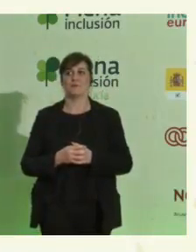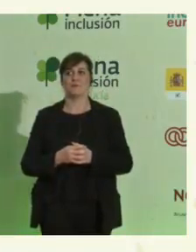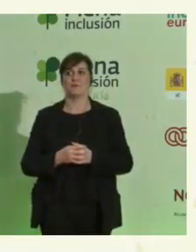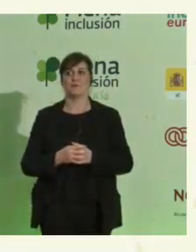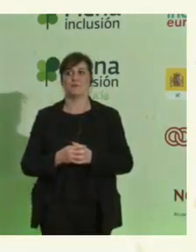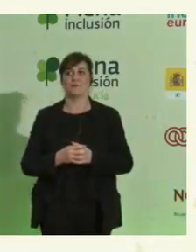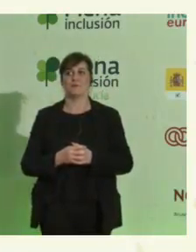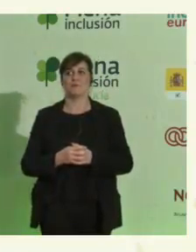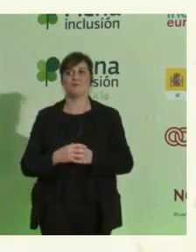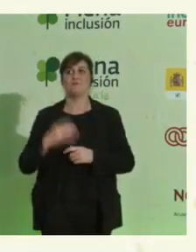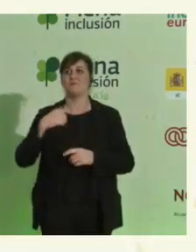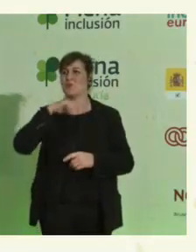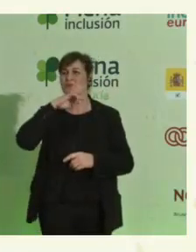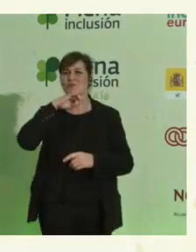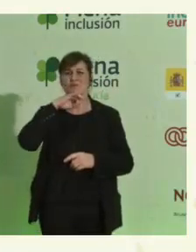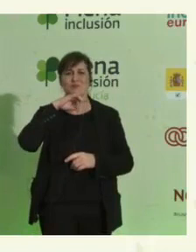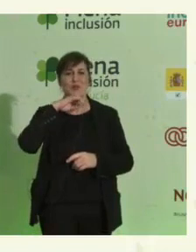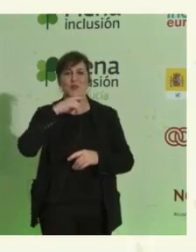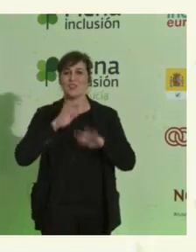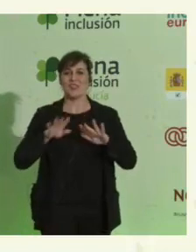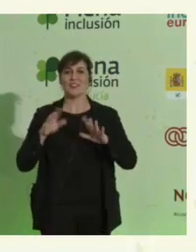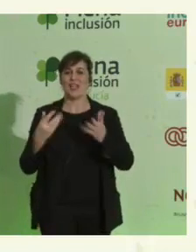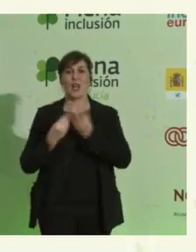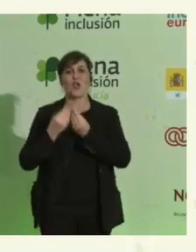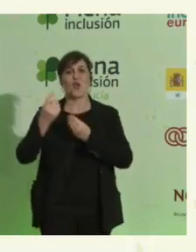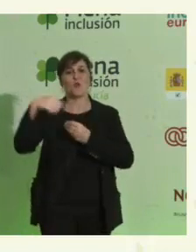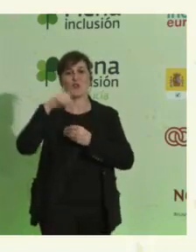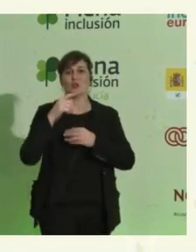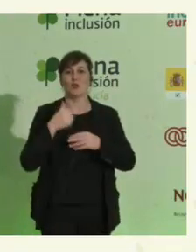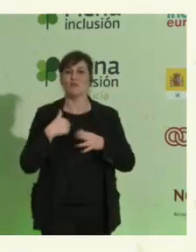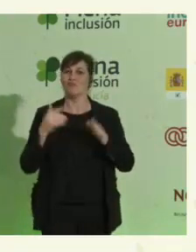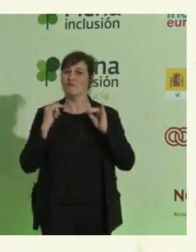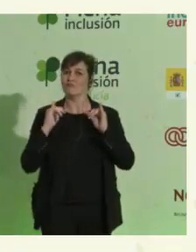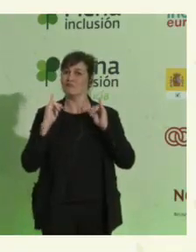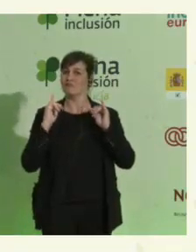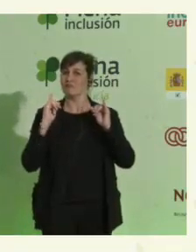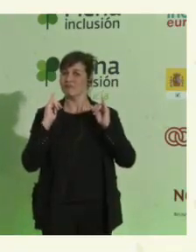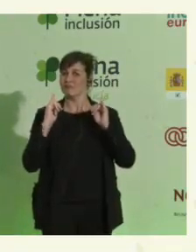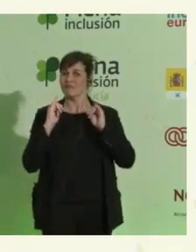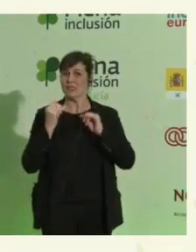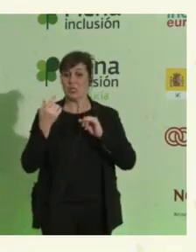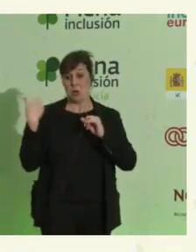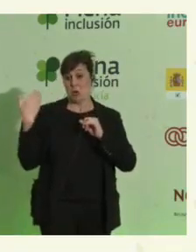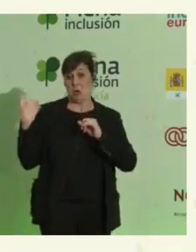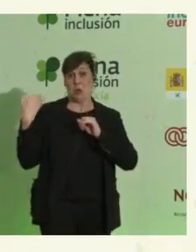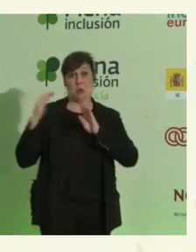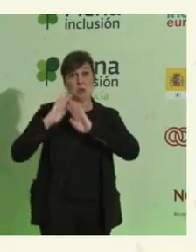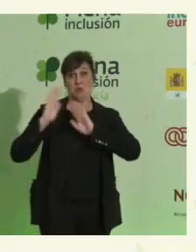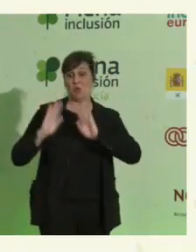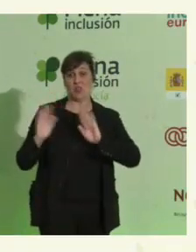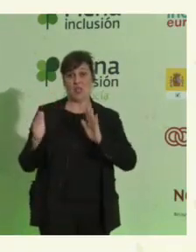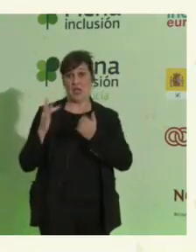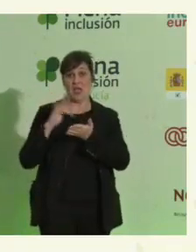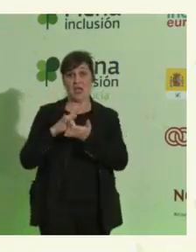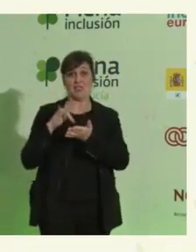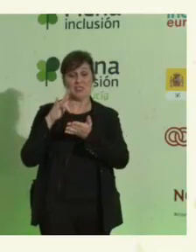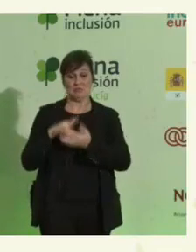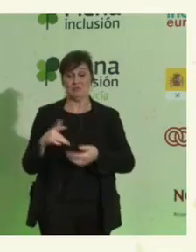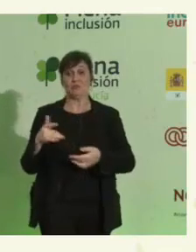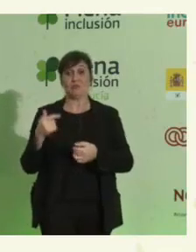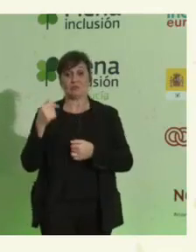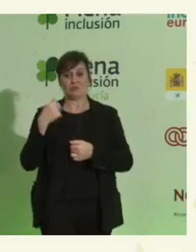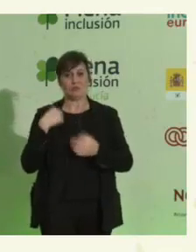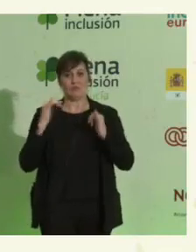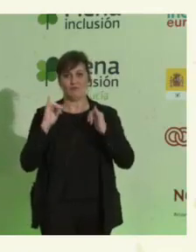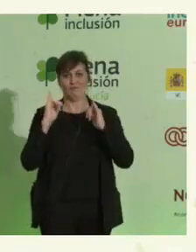Estoy tan contenta de estar aquí con todos vosotros. He disfrutado realmente los últimos días. Y cuando antes estaban hablando de qué es lo